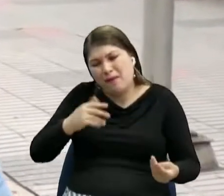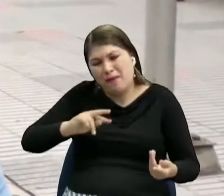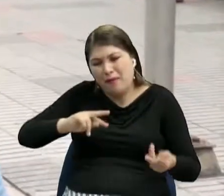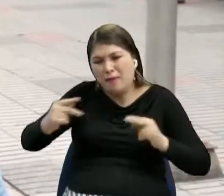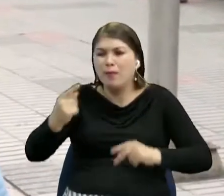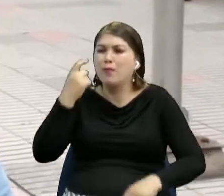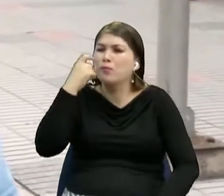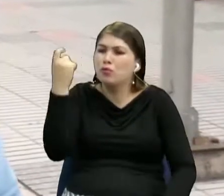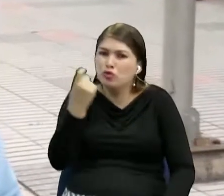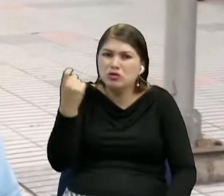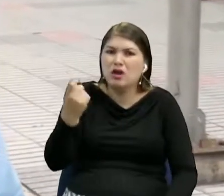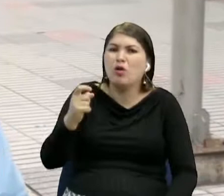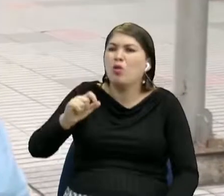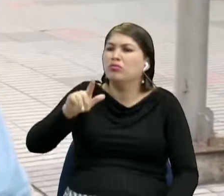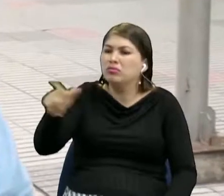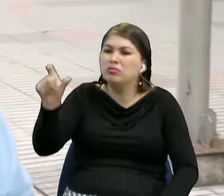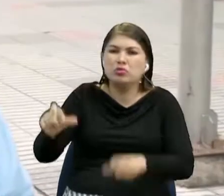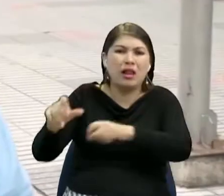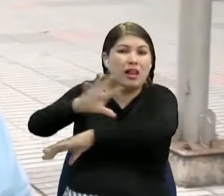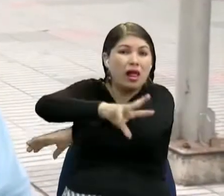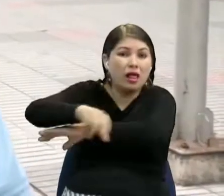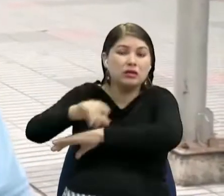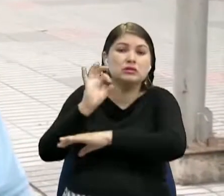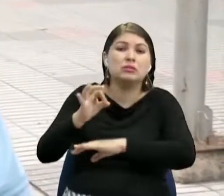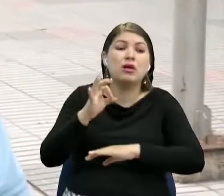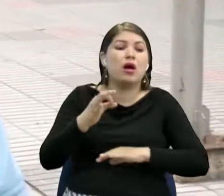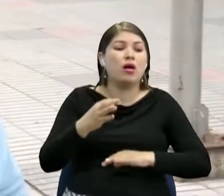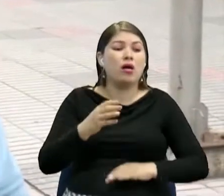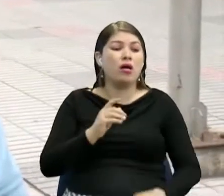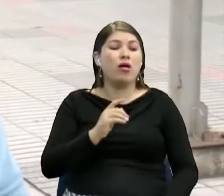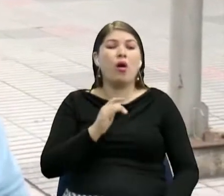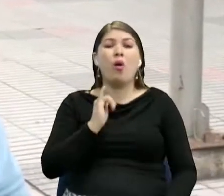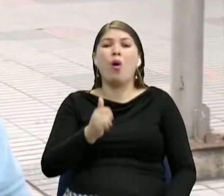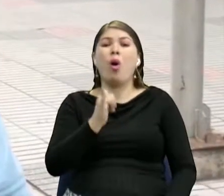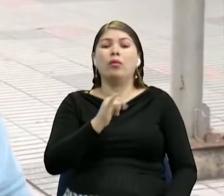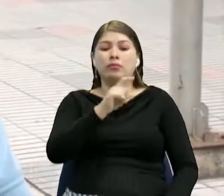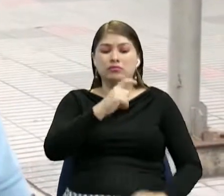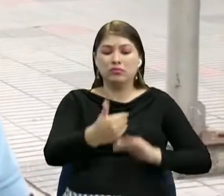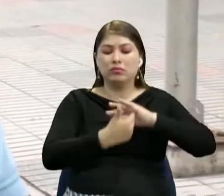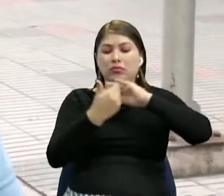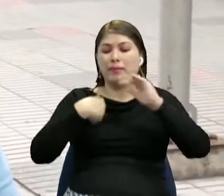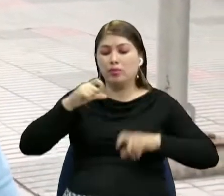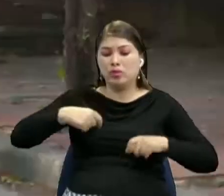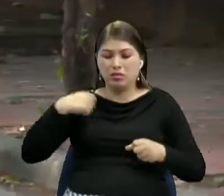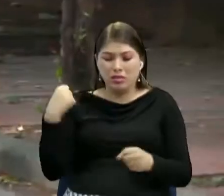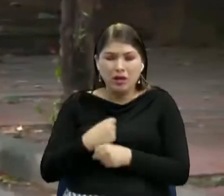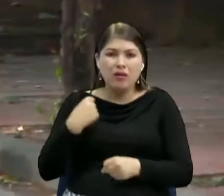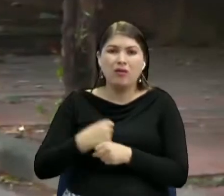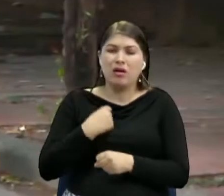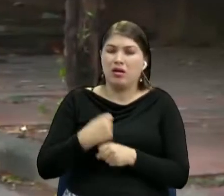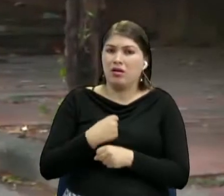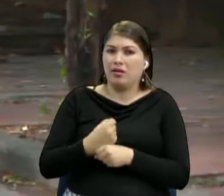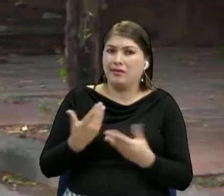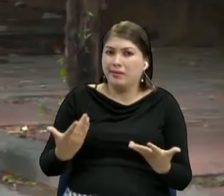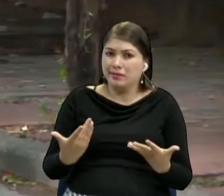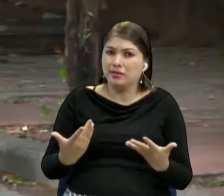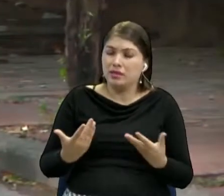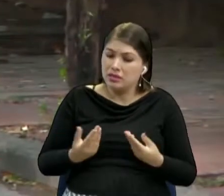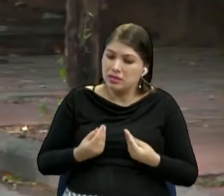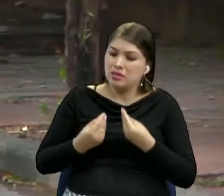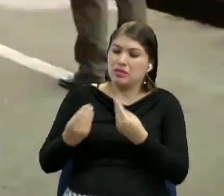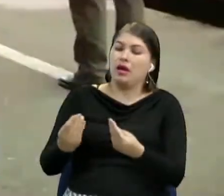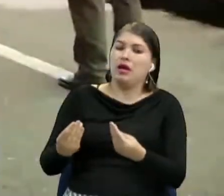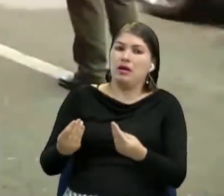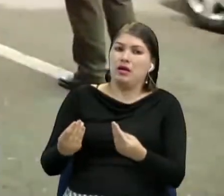buscando nosotros los ladrones nos va a estar jodiendo a la gente que trabaja la gente que ven en darle más seguridad